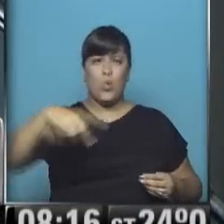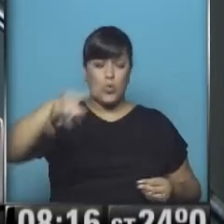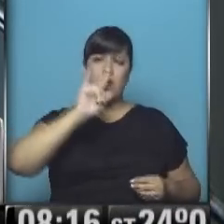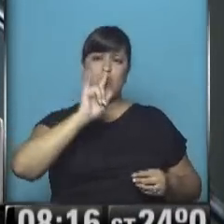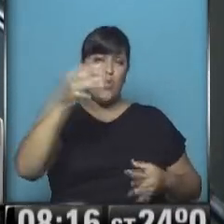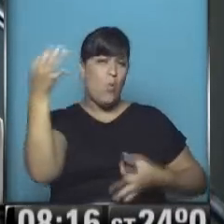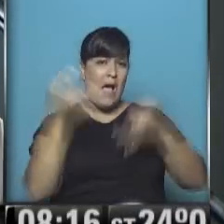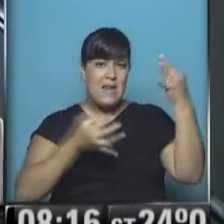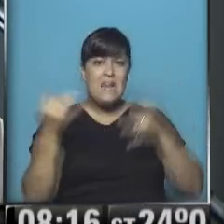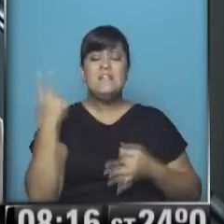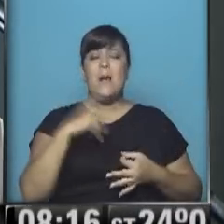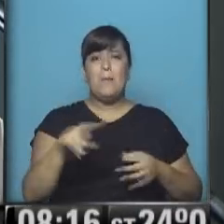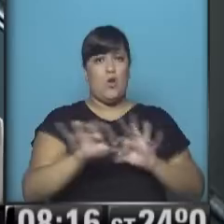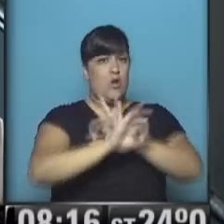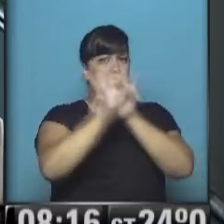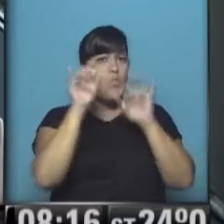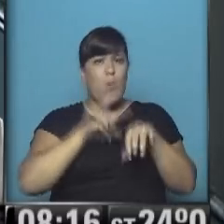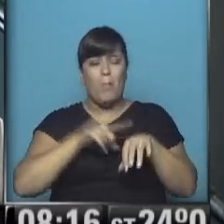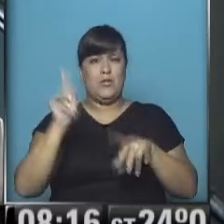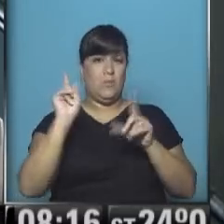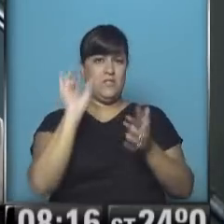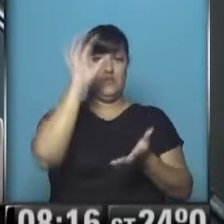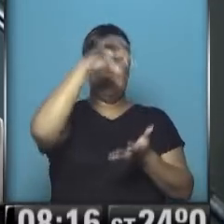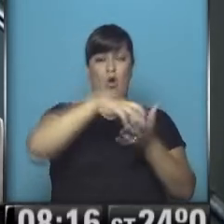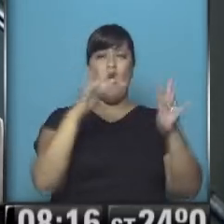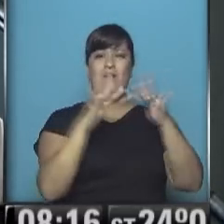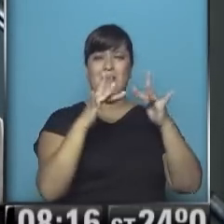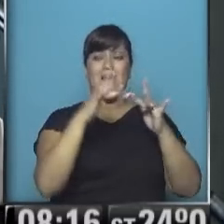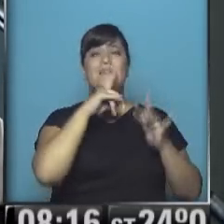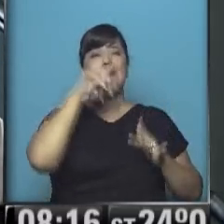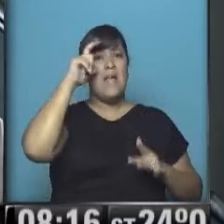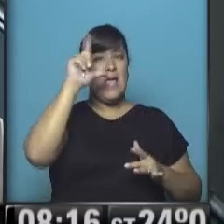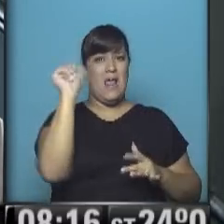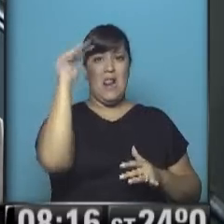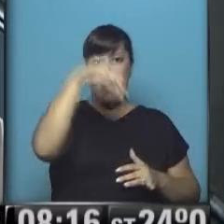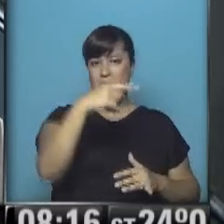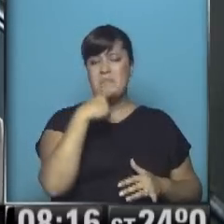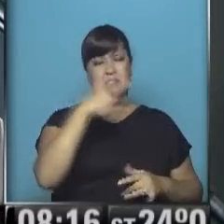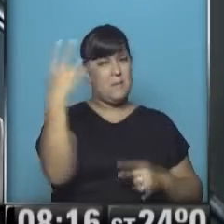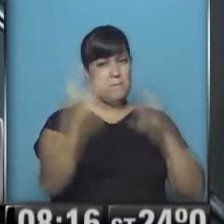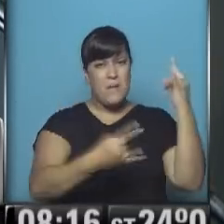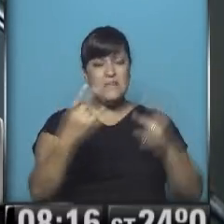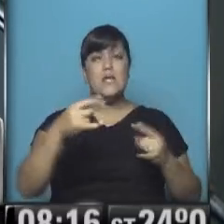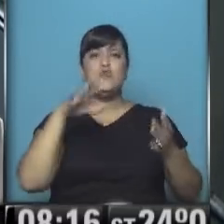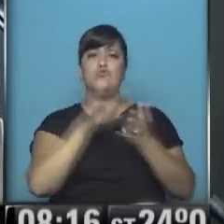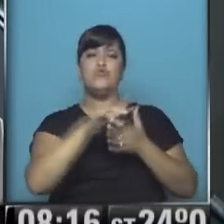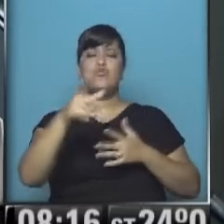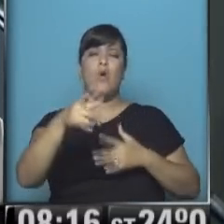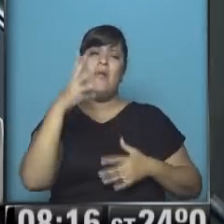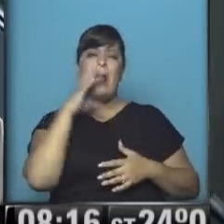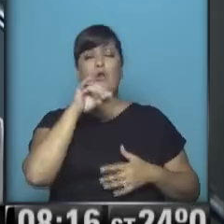En ningún momento, y esto la agencia TELAM ha desmentido categóricamente, ha hecho mención a un Twitter